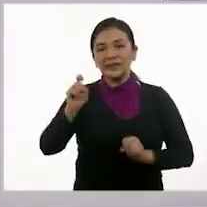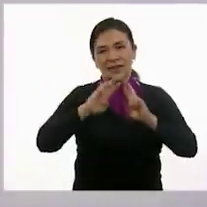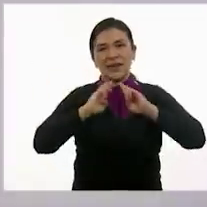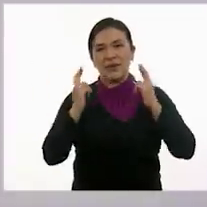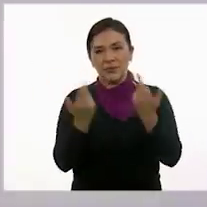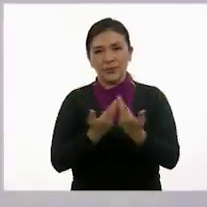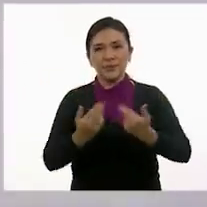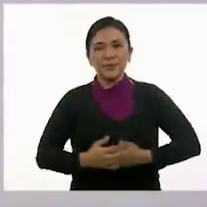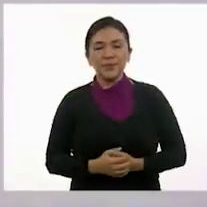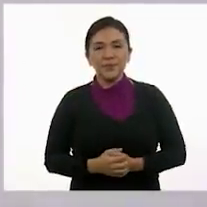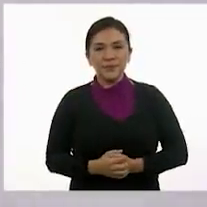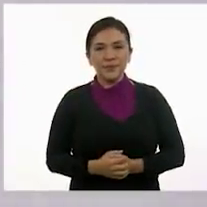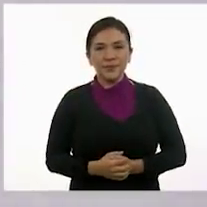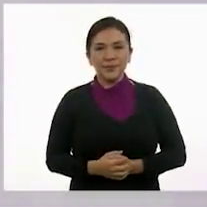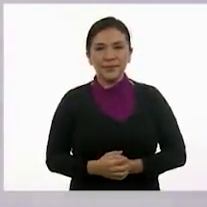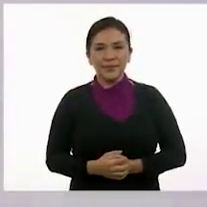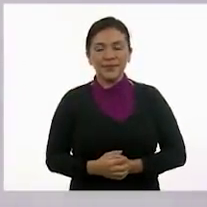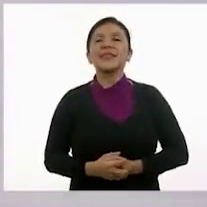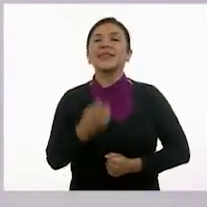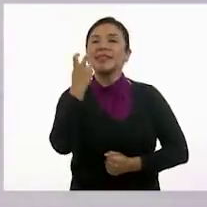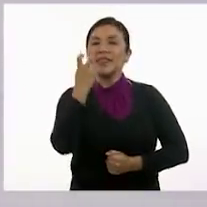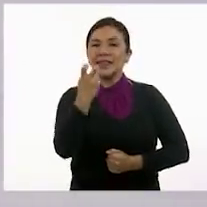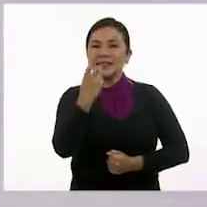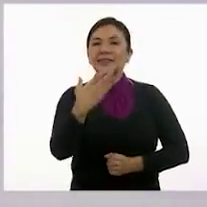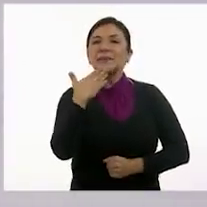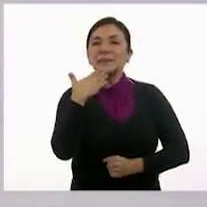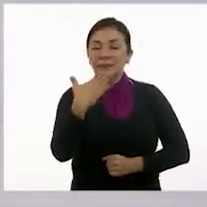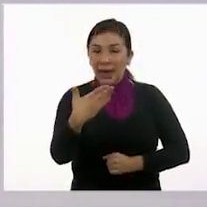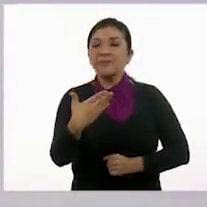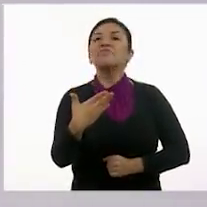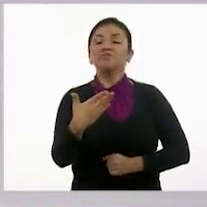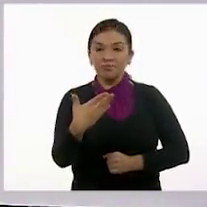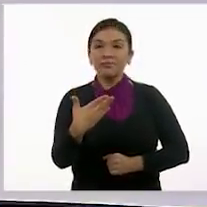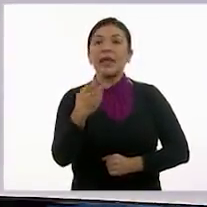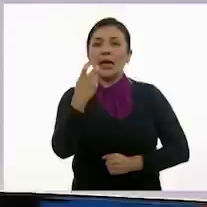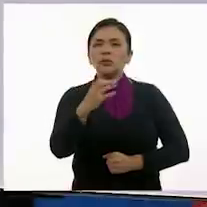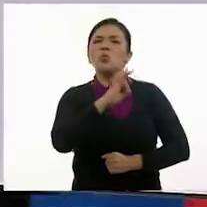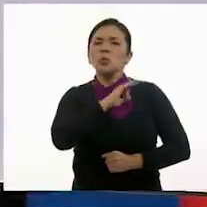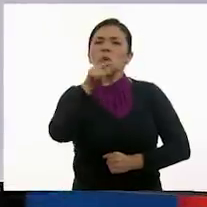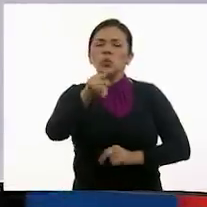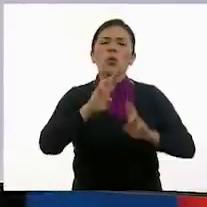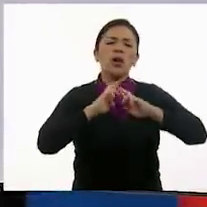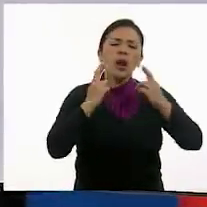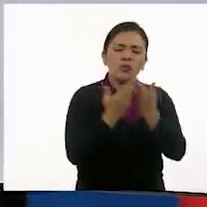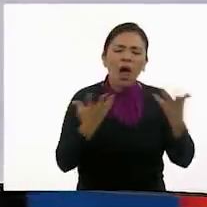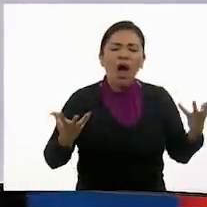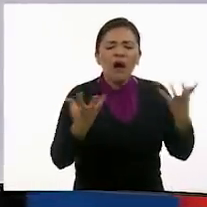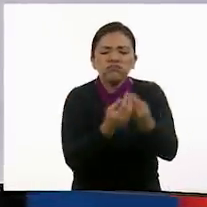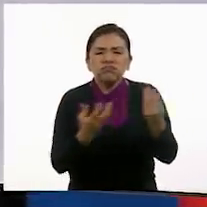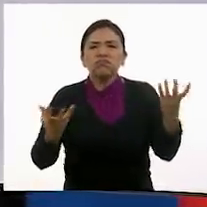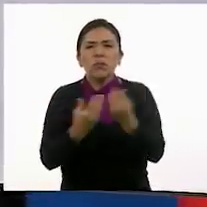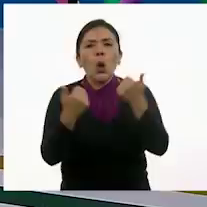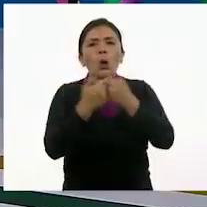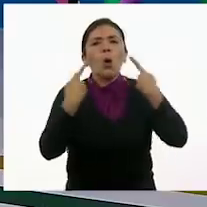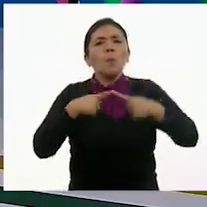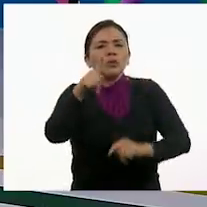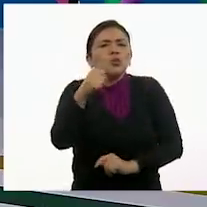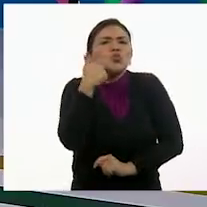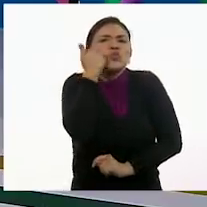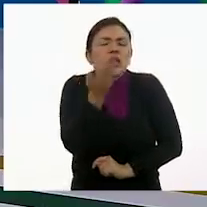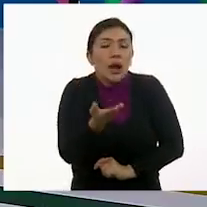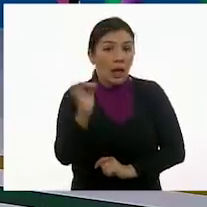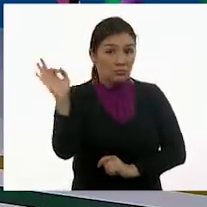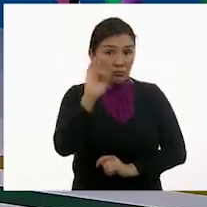Reunión. Ahí está. Correcto, Raúl. Y pues podemos reunirnos con las personas que queramos siempre y